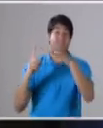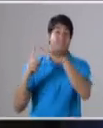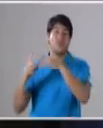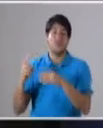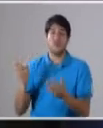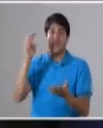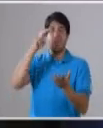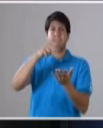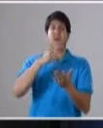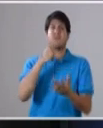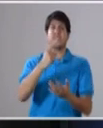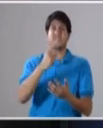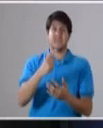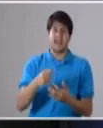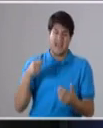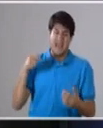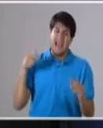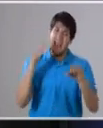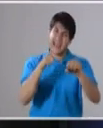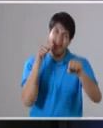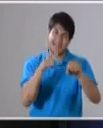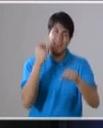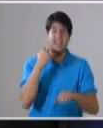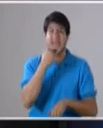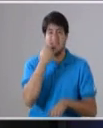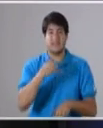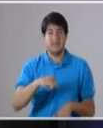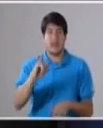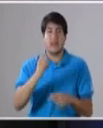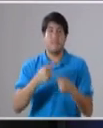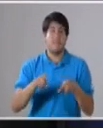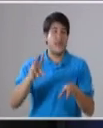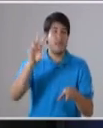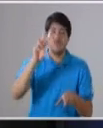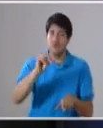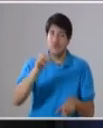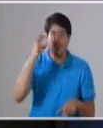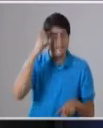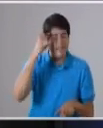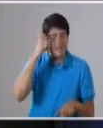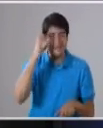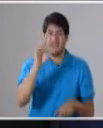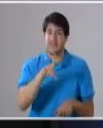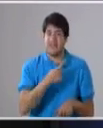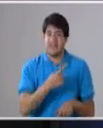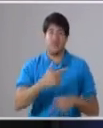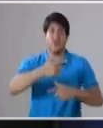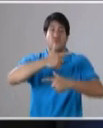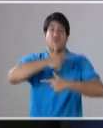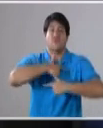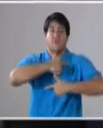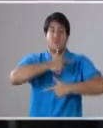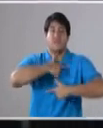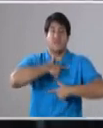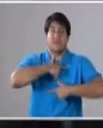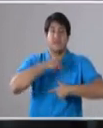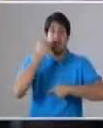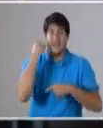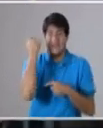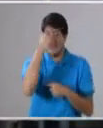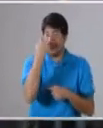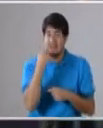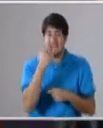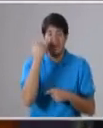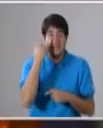Israel en muchas cosas, pero no se ponen a pensar que solo el ejército ISIS ha